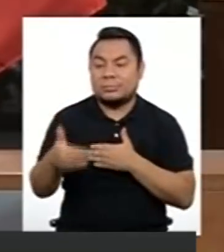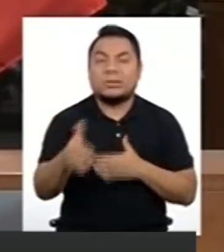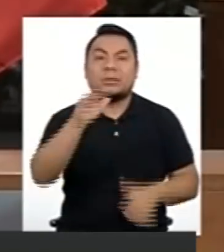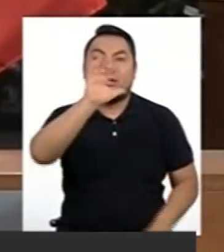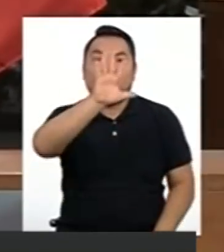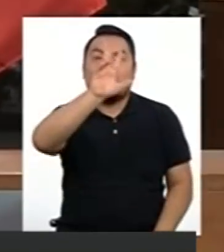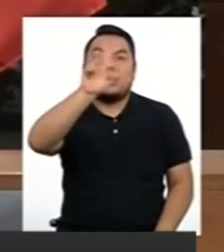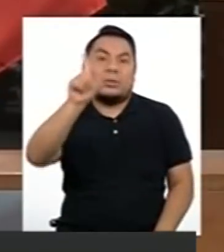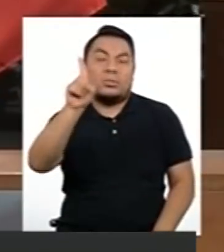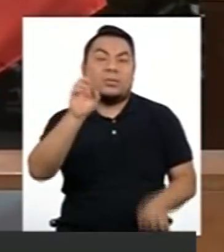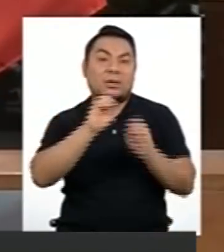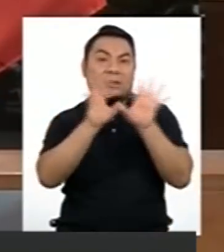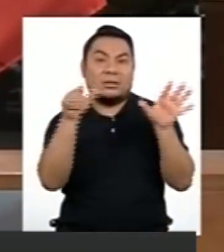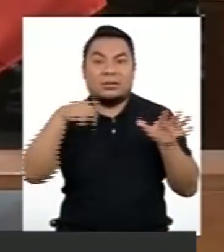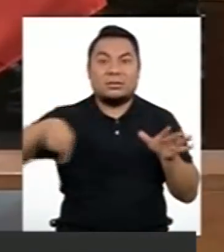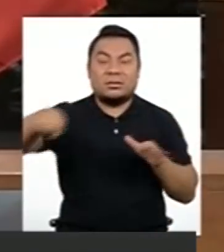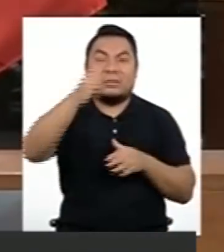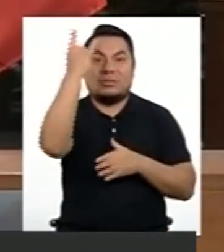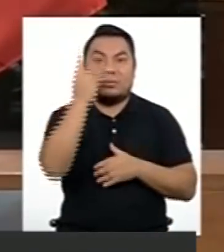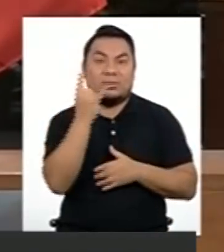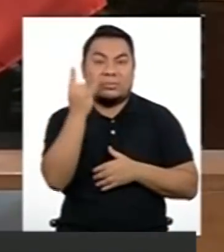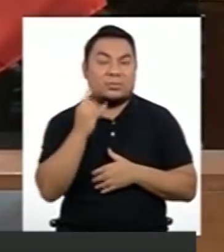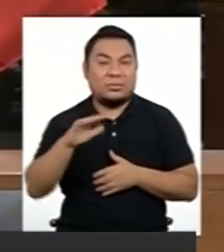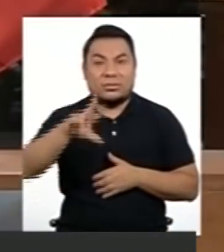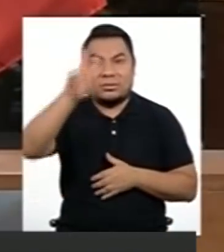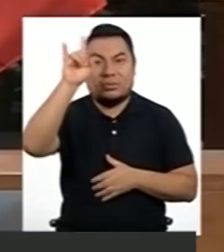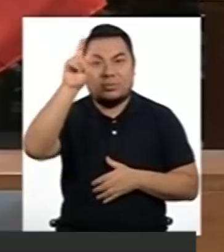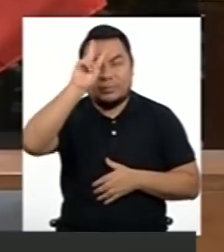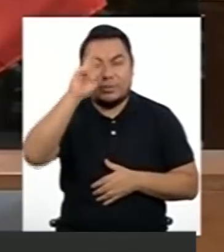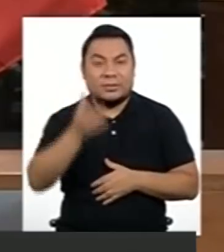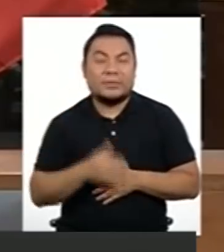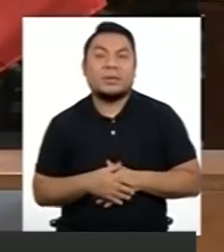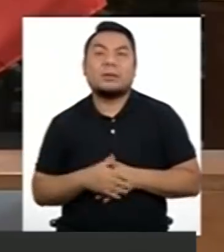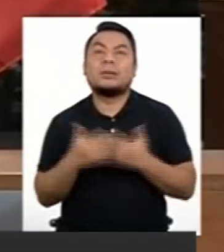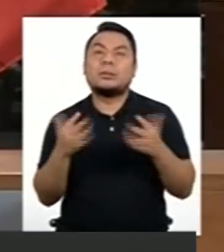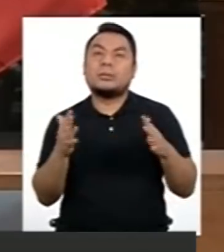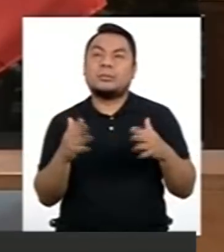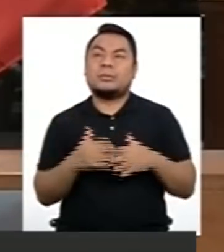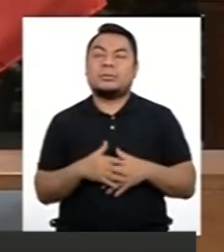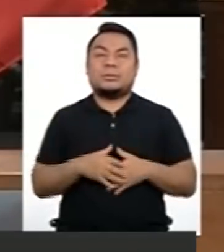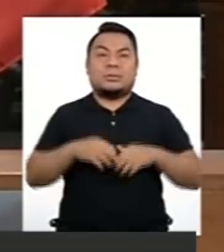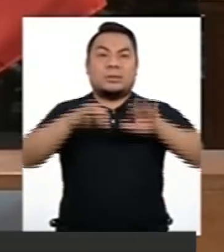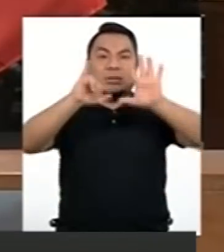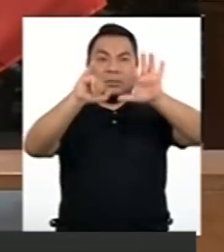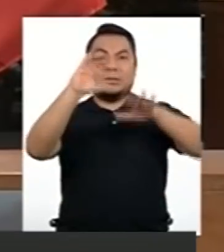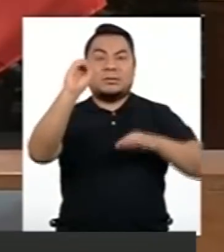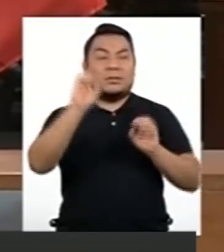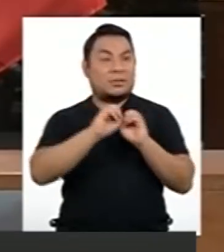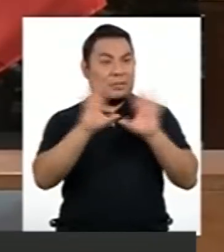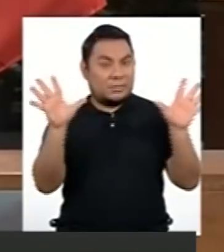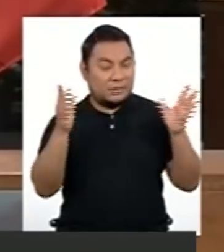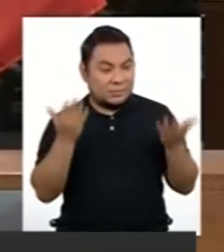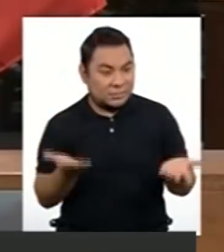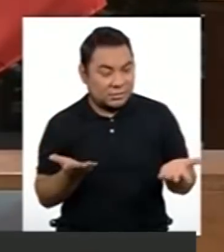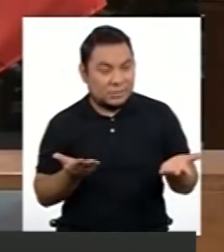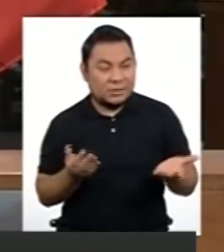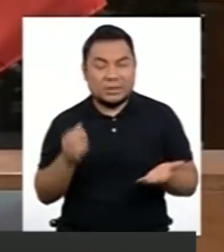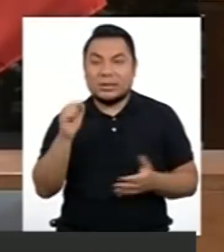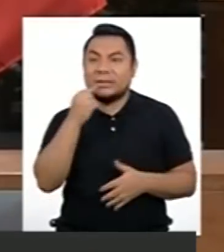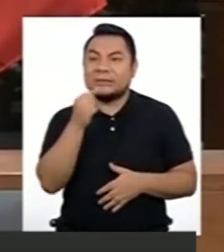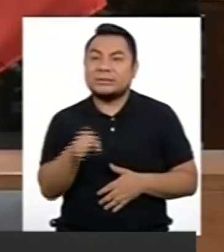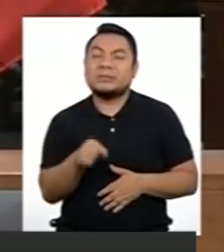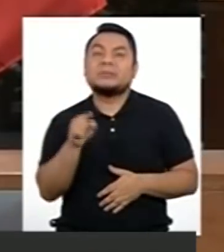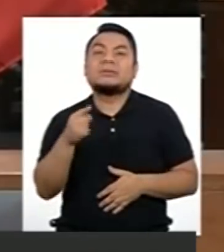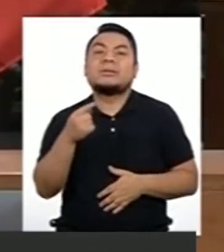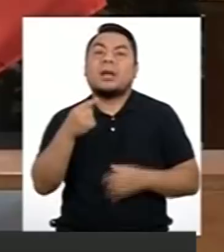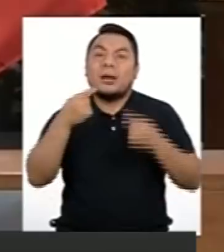51 días que estamos del estado de emergencia, y que estamos prácticamente 60 días, 2 meses, desde que